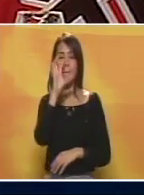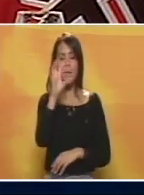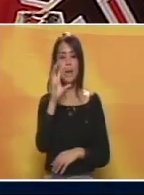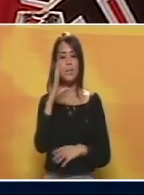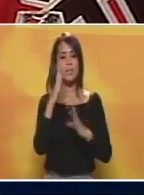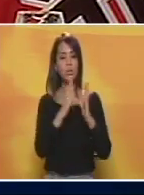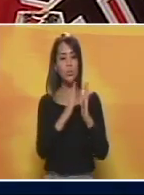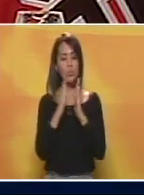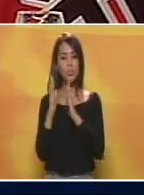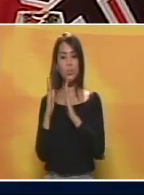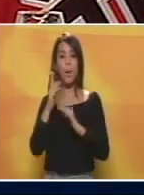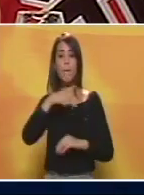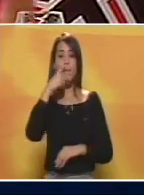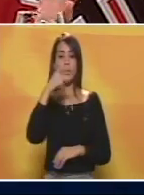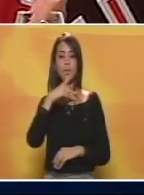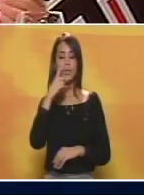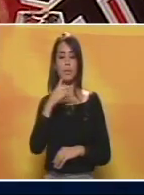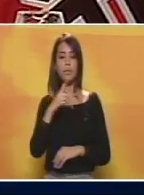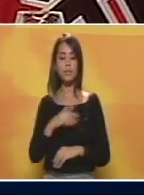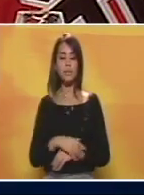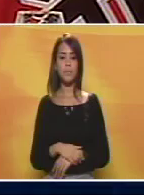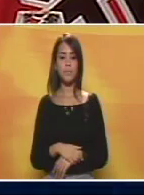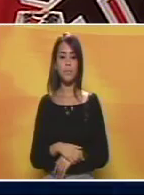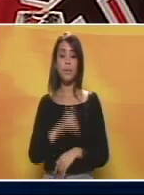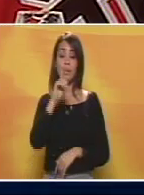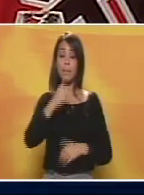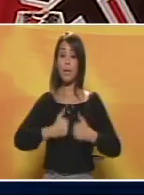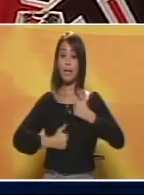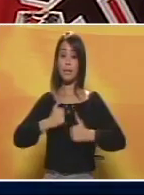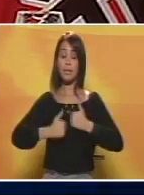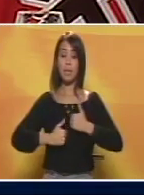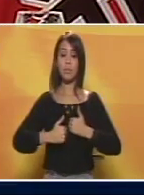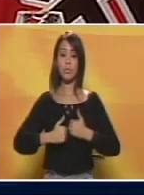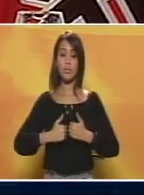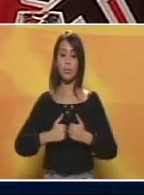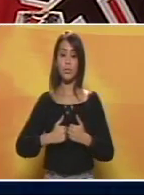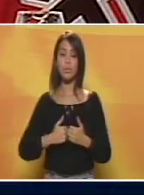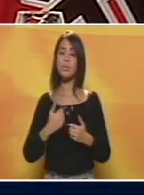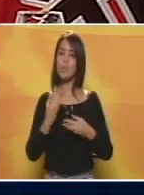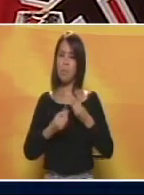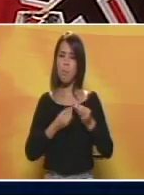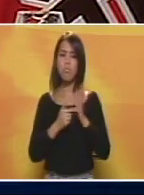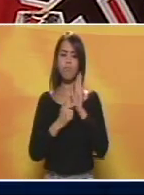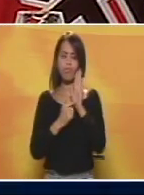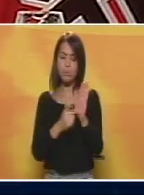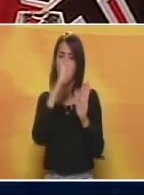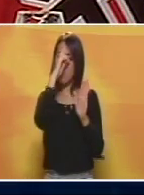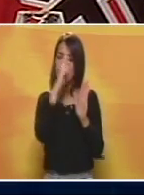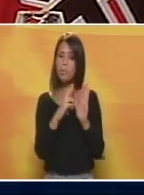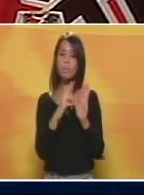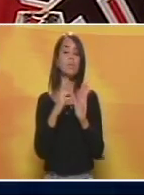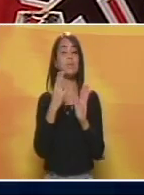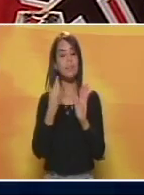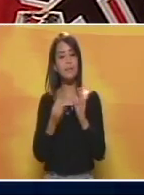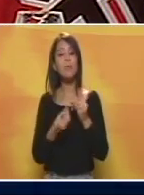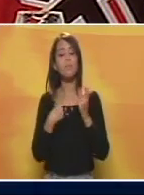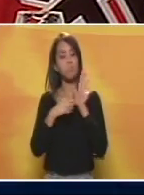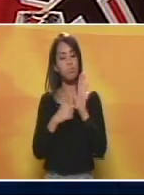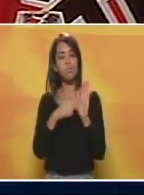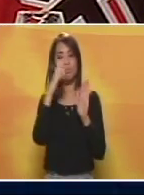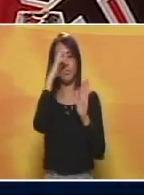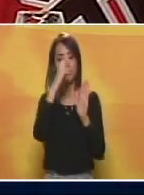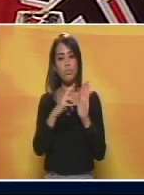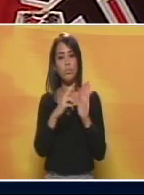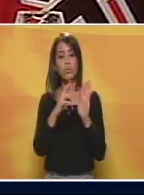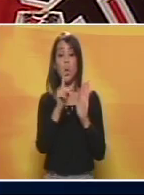las organizaciones con fines políticos y ante los candidatos que íbamos a cumplir y vamos a cumplir y estamos cumpliendo